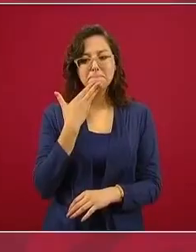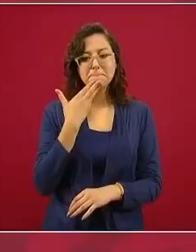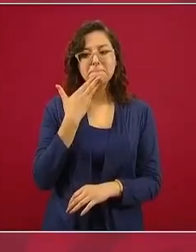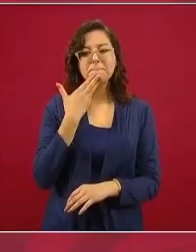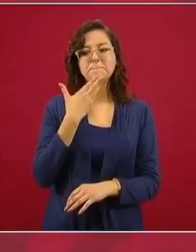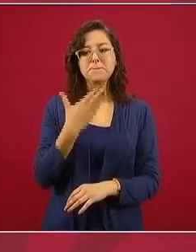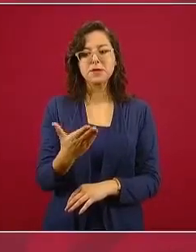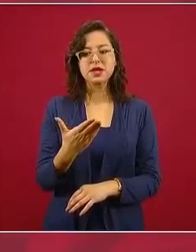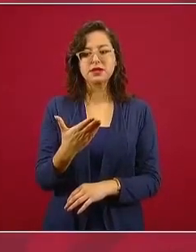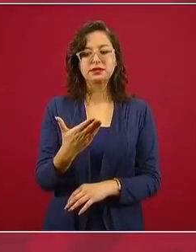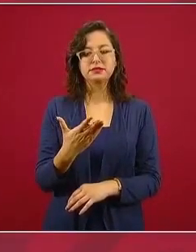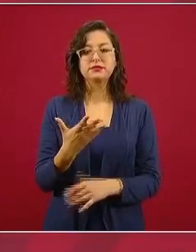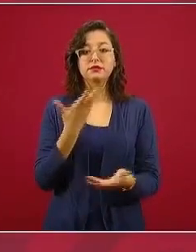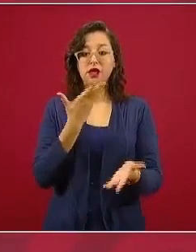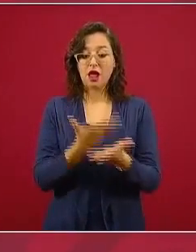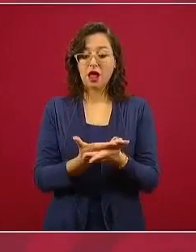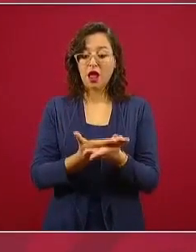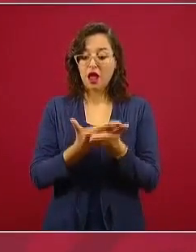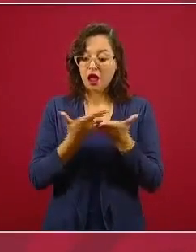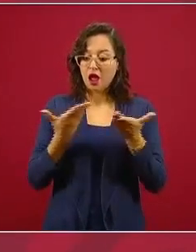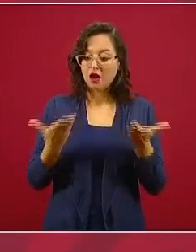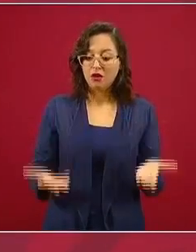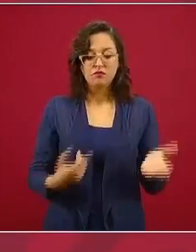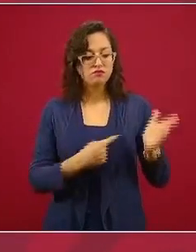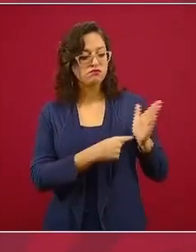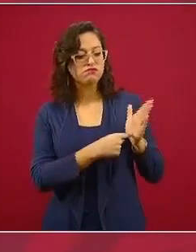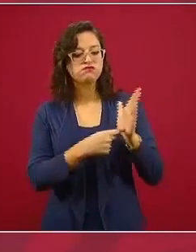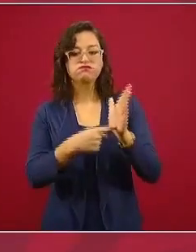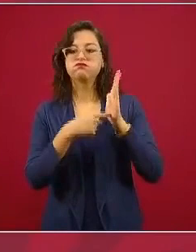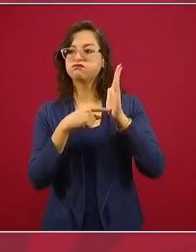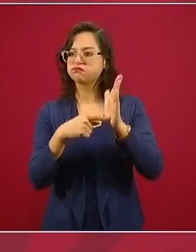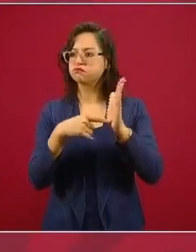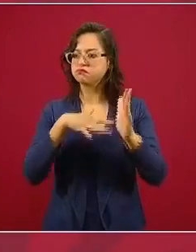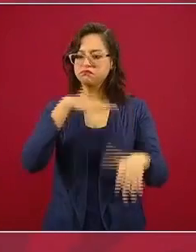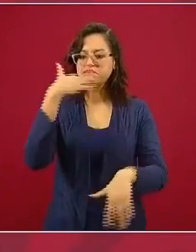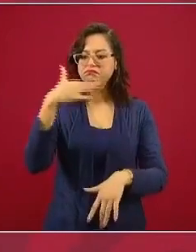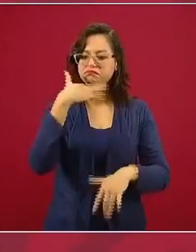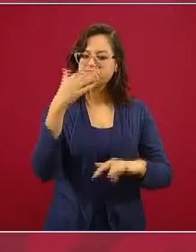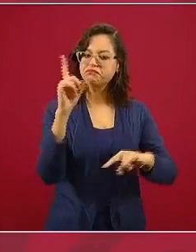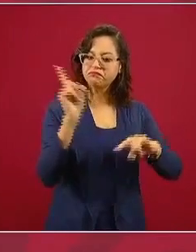que con hechos se está demostrando que no hay corrupción y no hay impunidad.